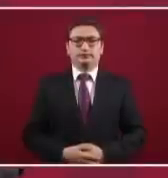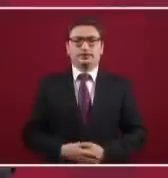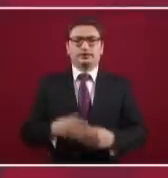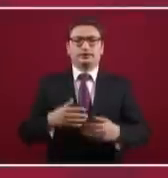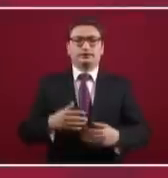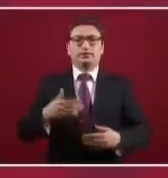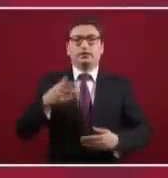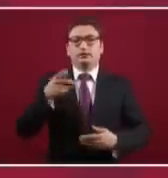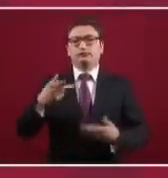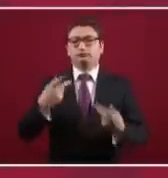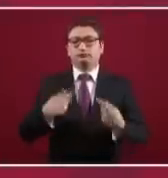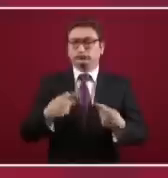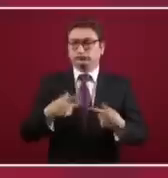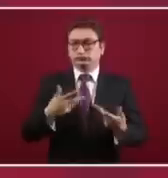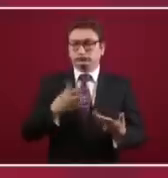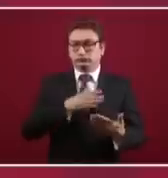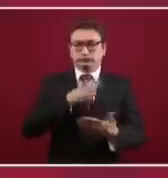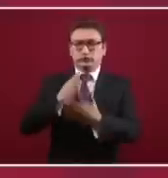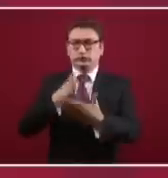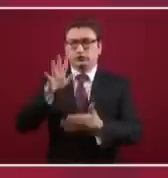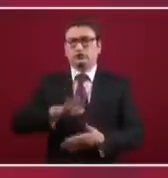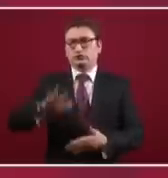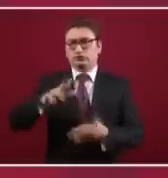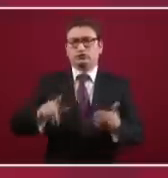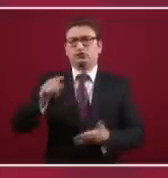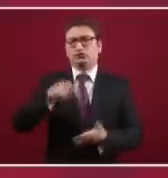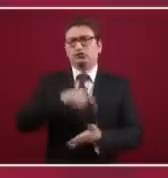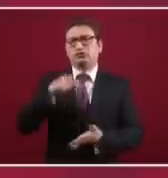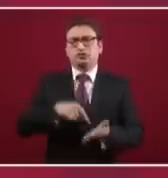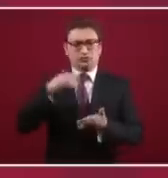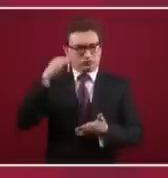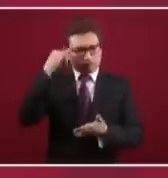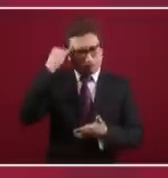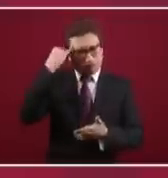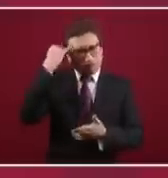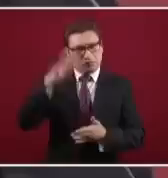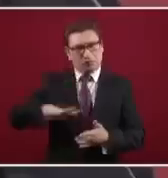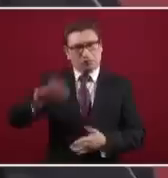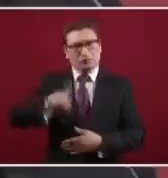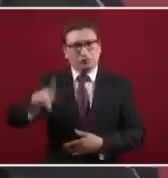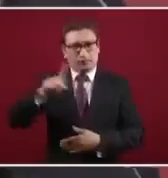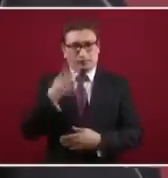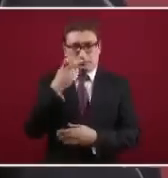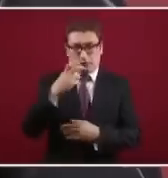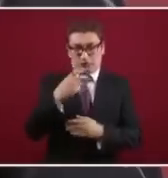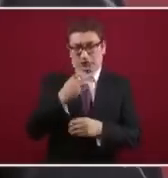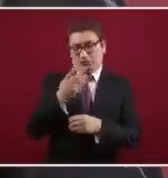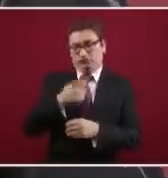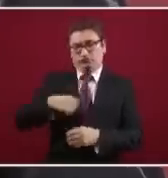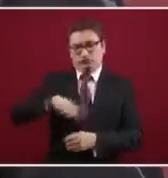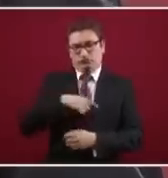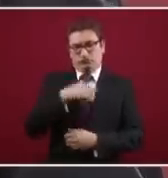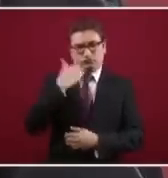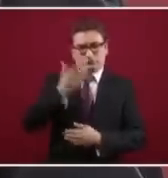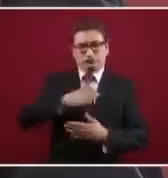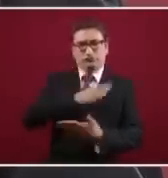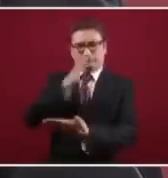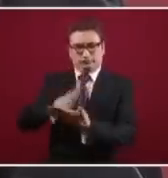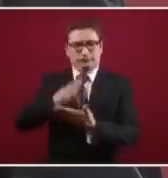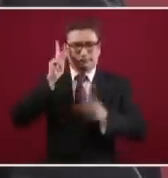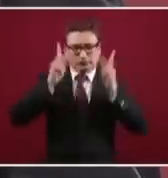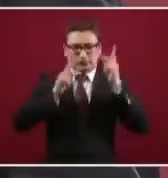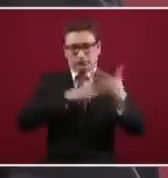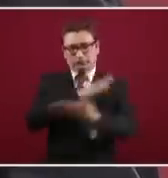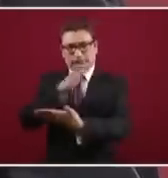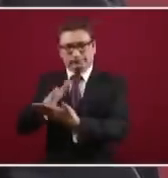comunidades y pueblos indígenas, y ese es el propósito de esta gira.